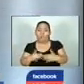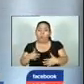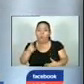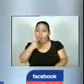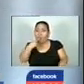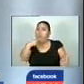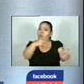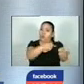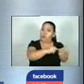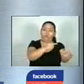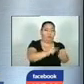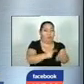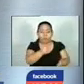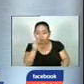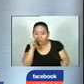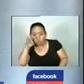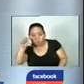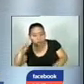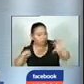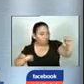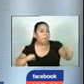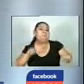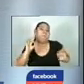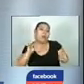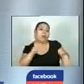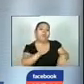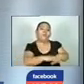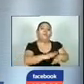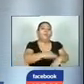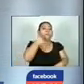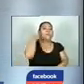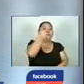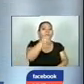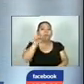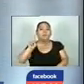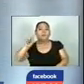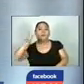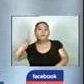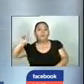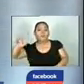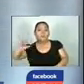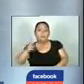denunciando cualquier indicio de actividad delictiva al número 1, 2, 3.